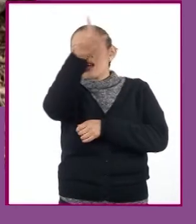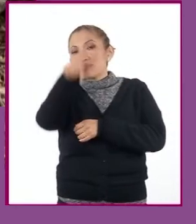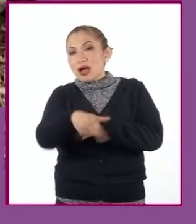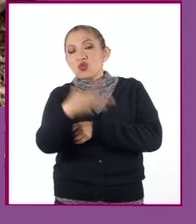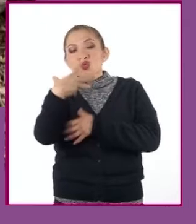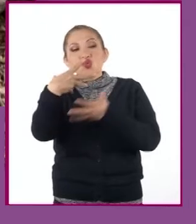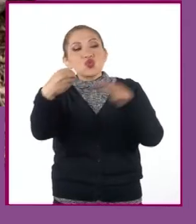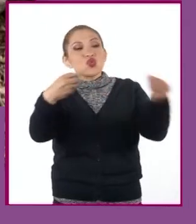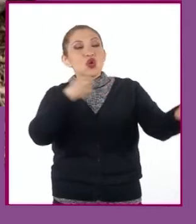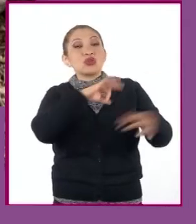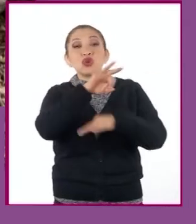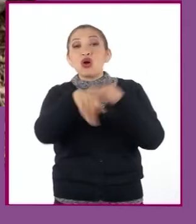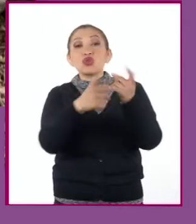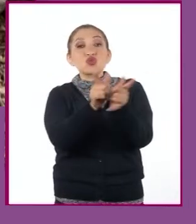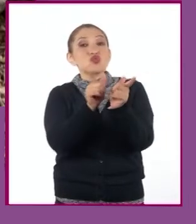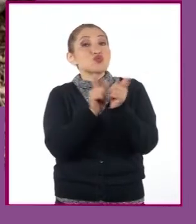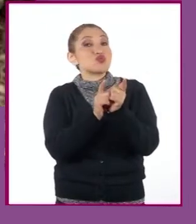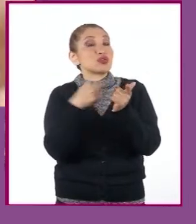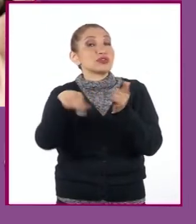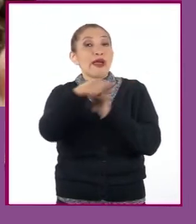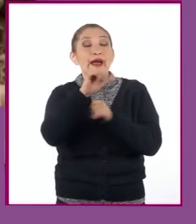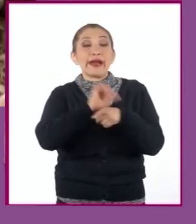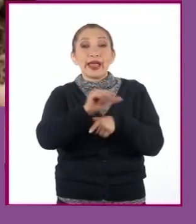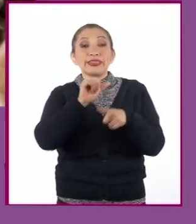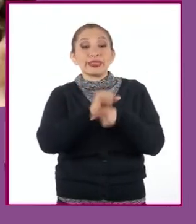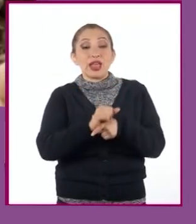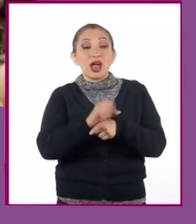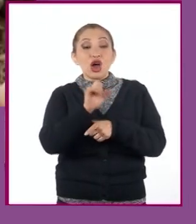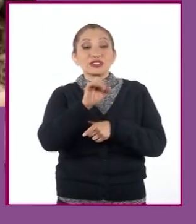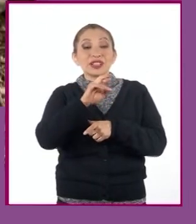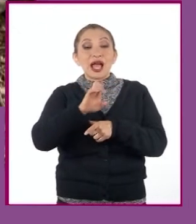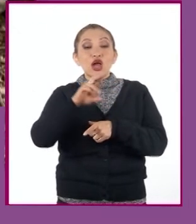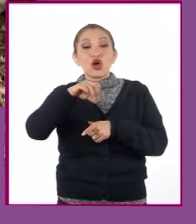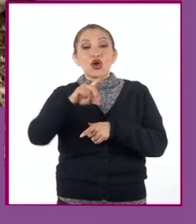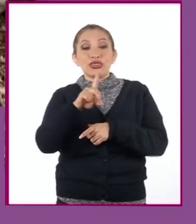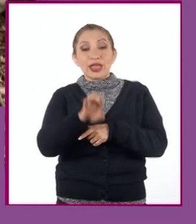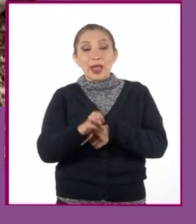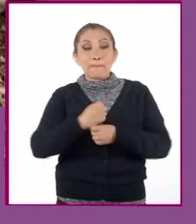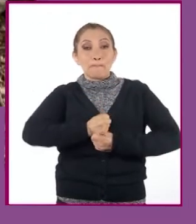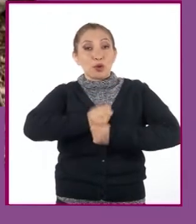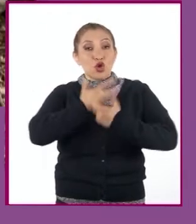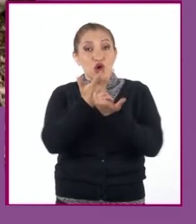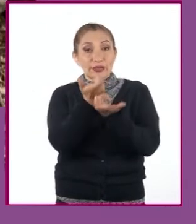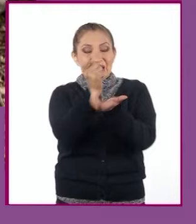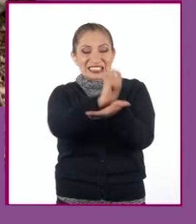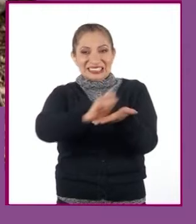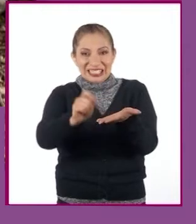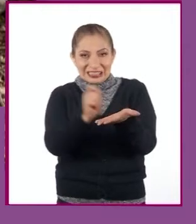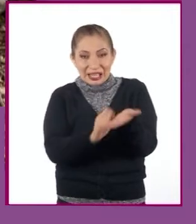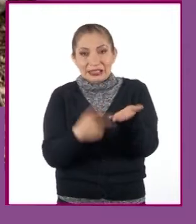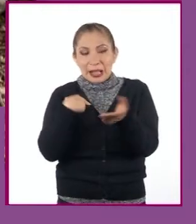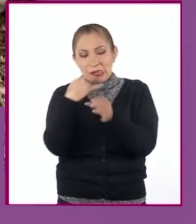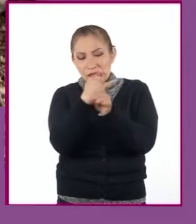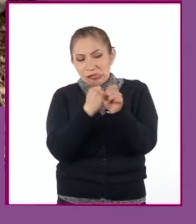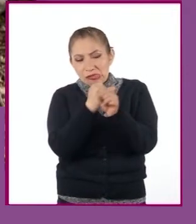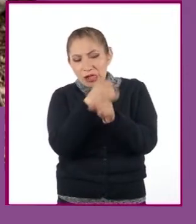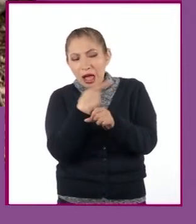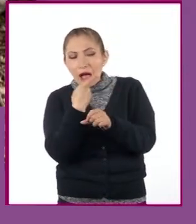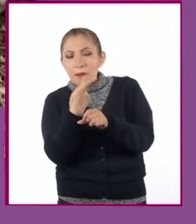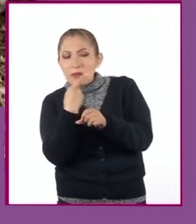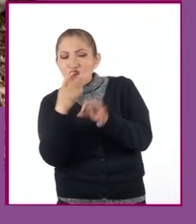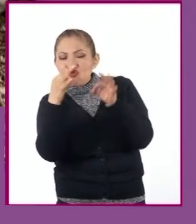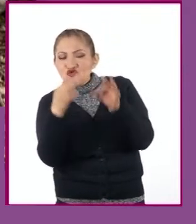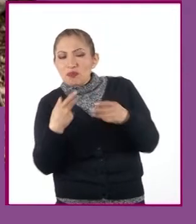por todas las clases sociales de Argentina. Óscar Conde. Poeta, escritor y estudioso del habla